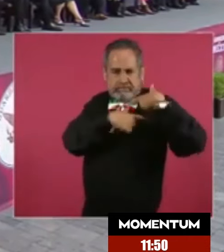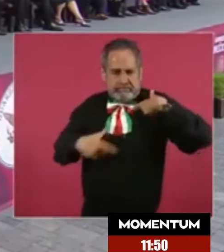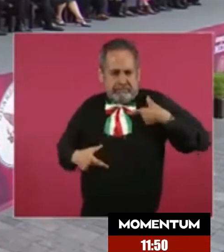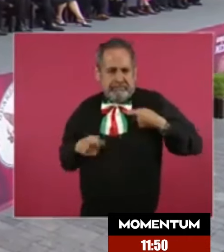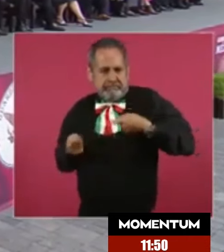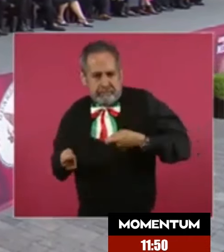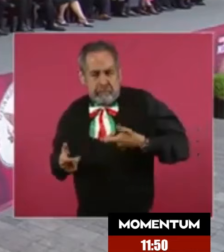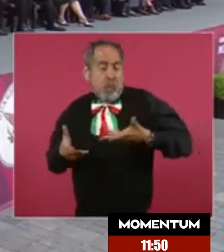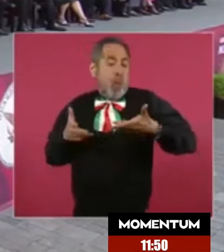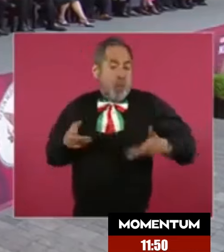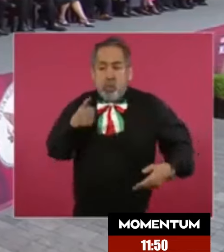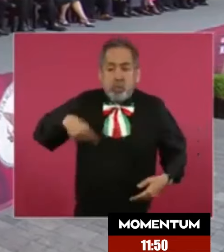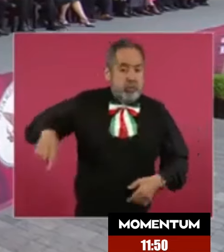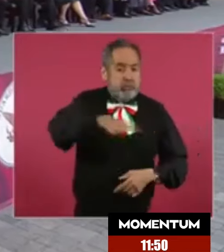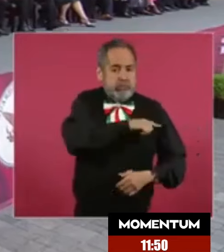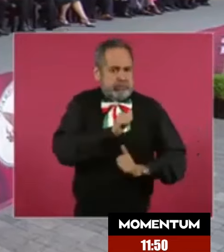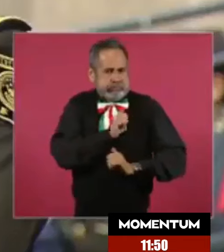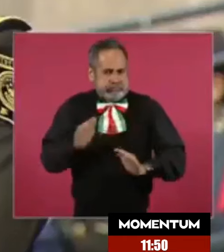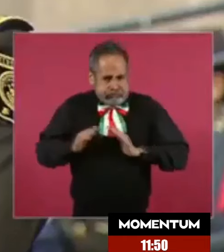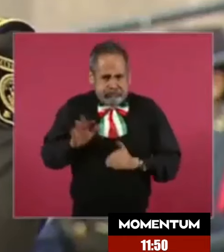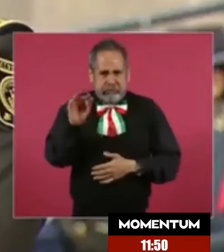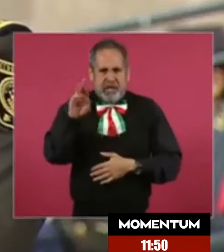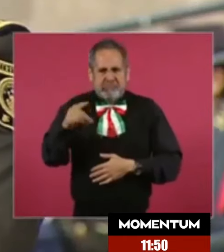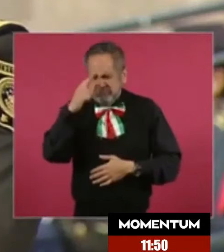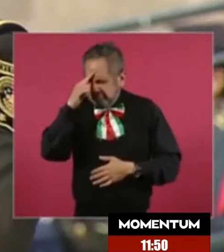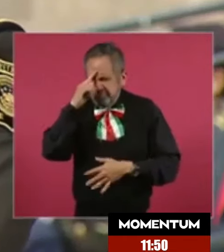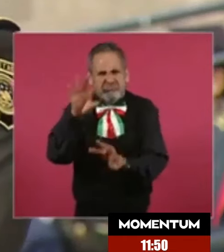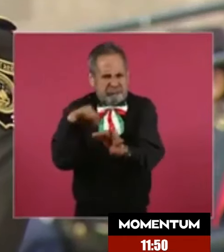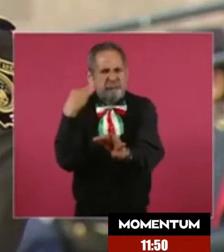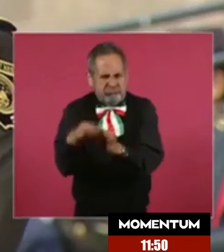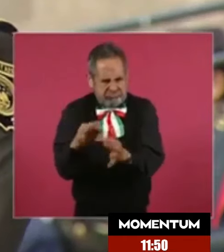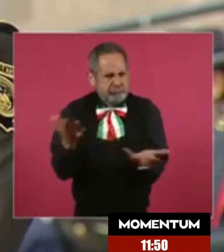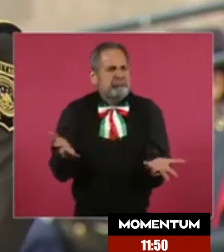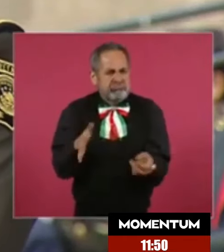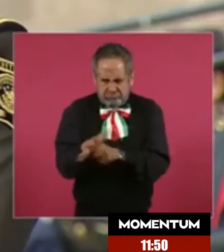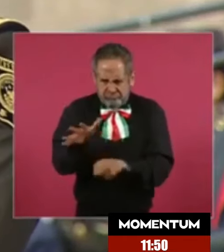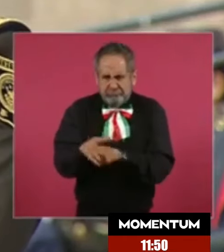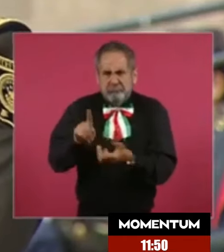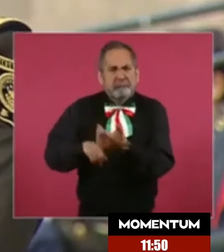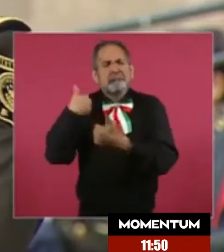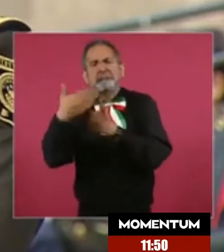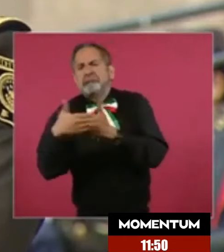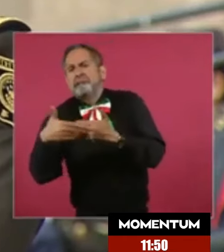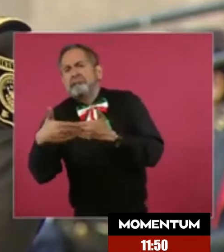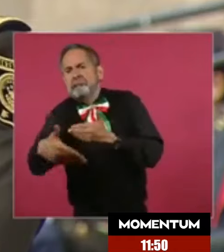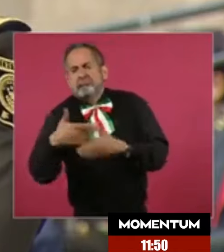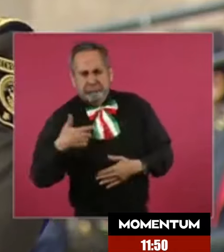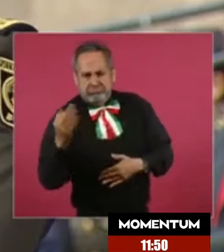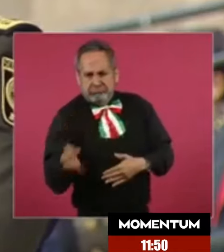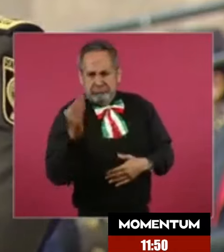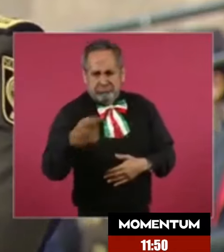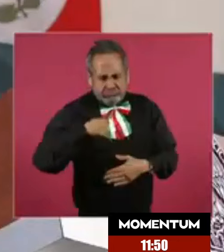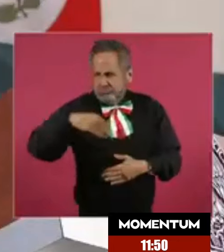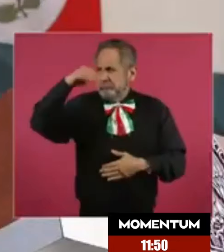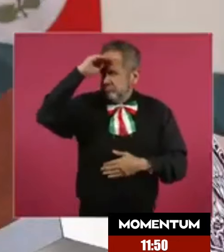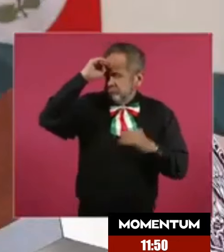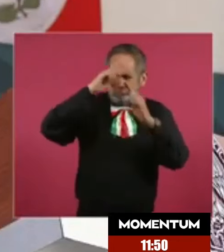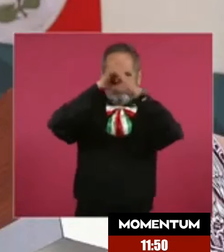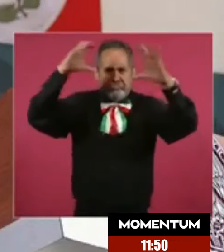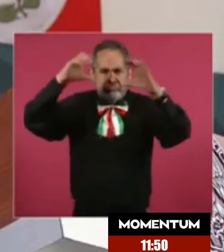Ejército y la Fuerza Aérea se encuentran preparados para los retos que se presenten. Es así porque con gran visión, desde el